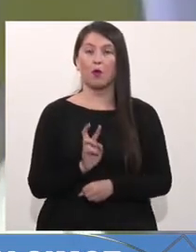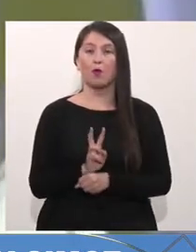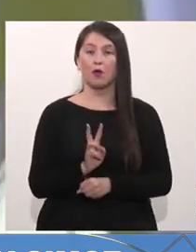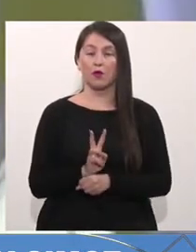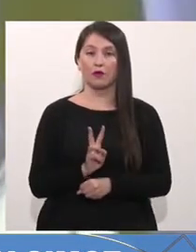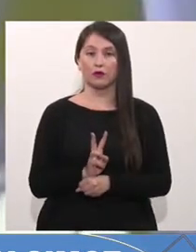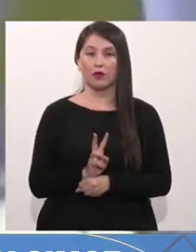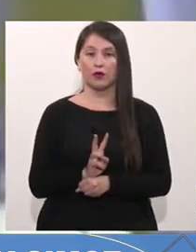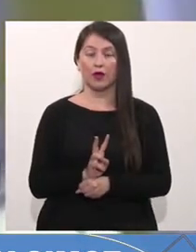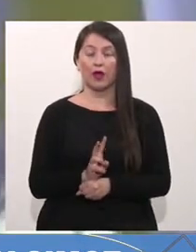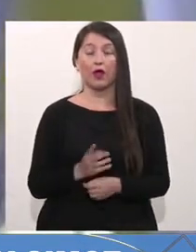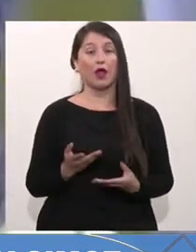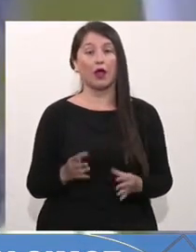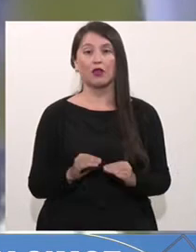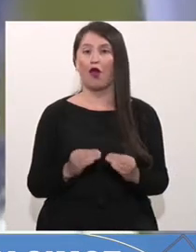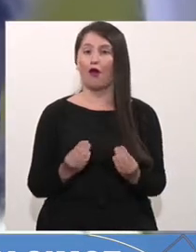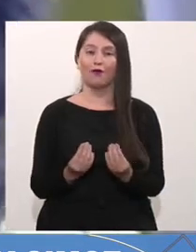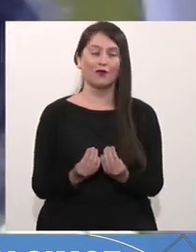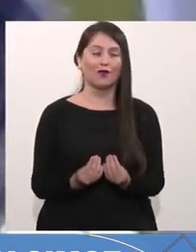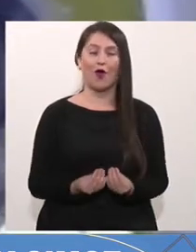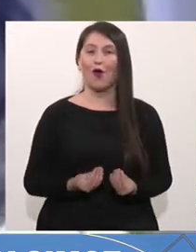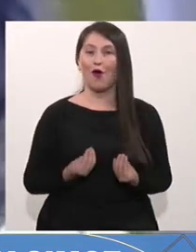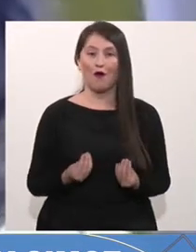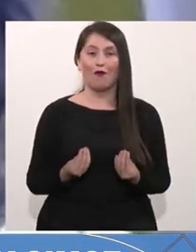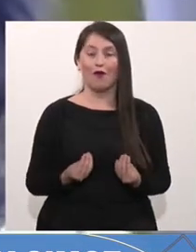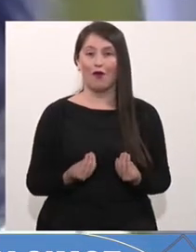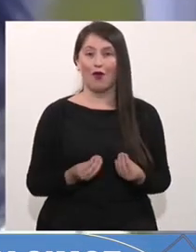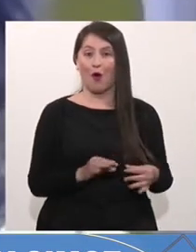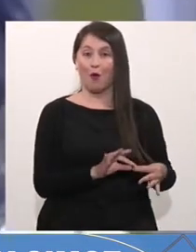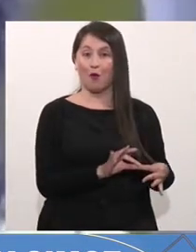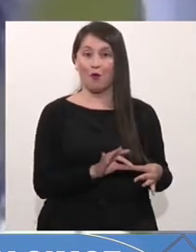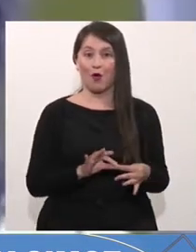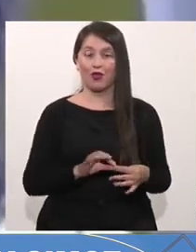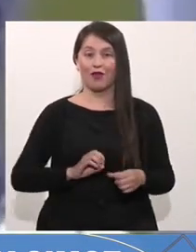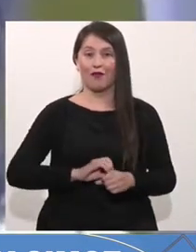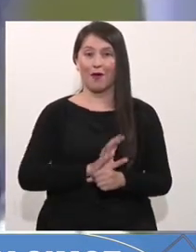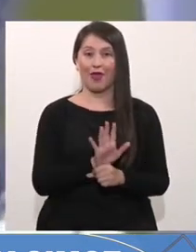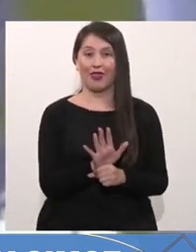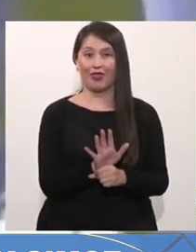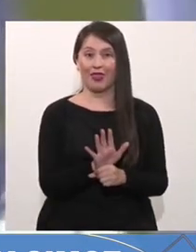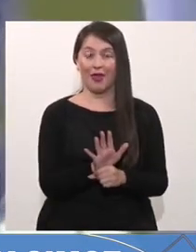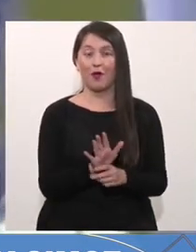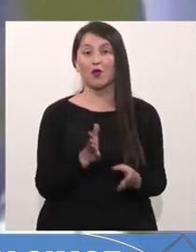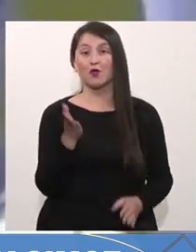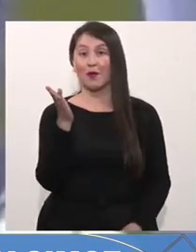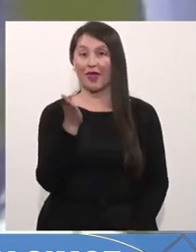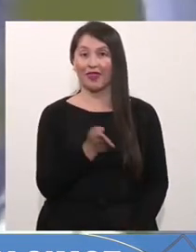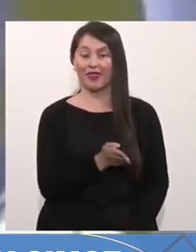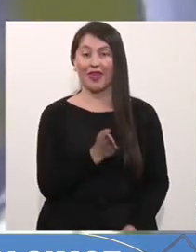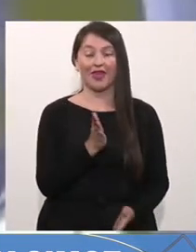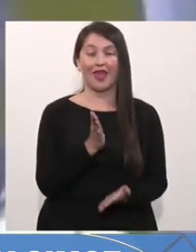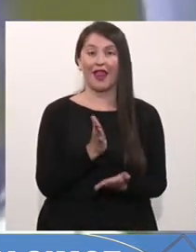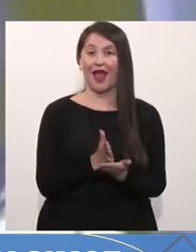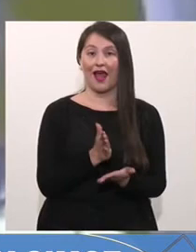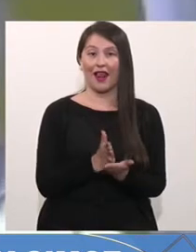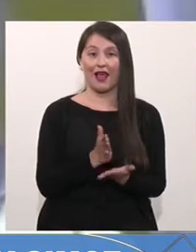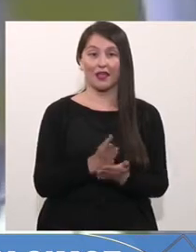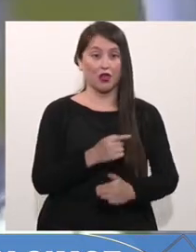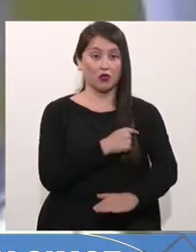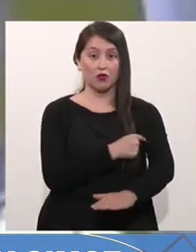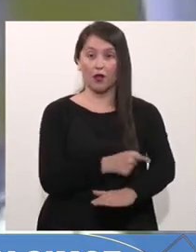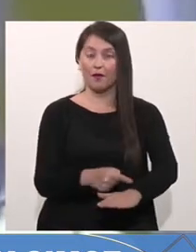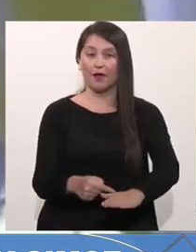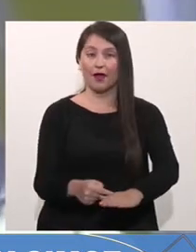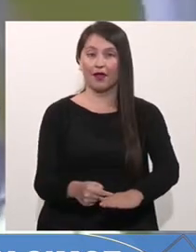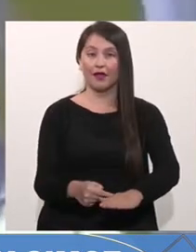Es absolutamente obvio que la pandemia, tras la suspensión de las clases en todo el país, ha